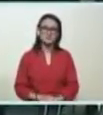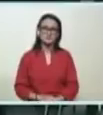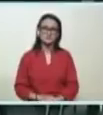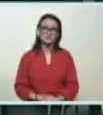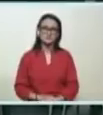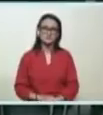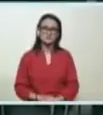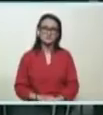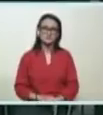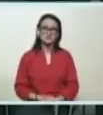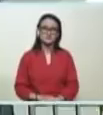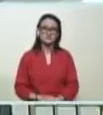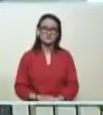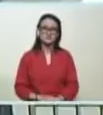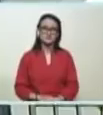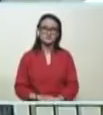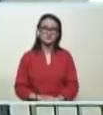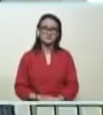Poniendo el pecho.